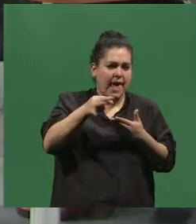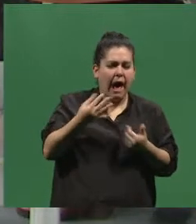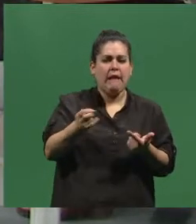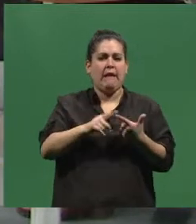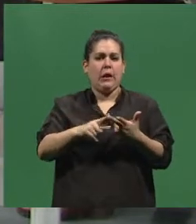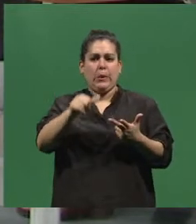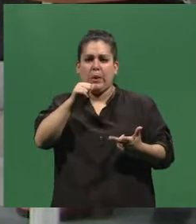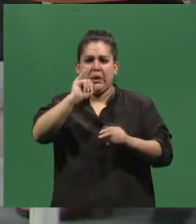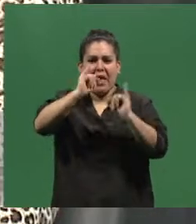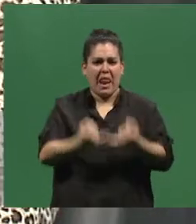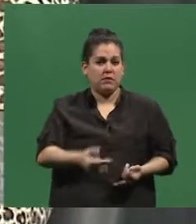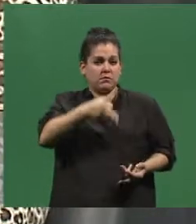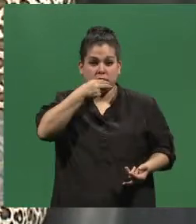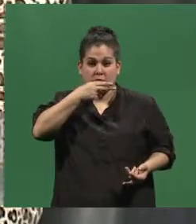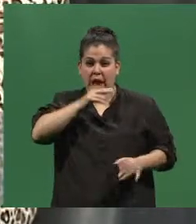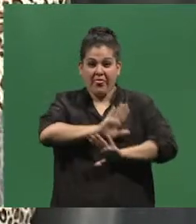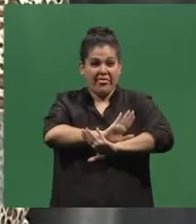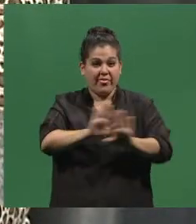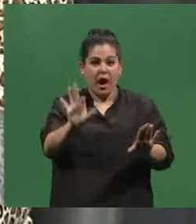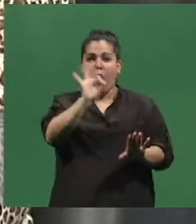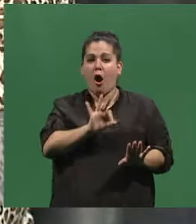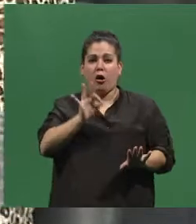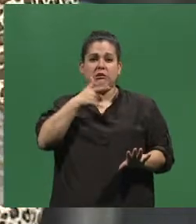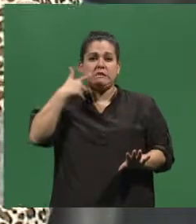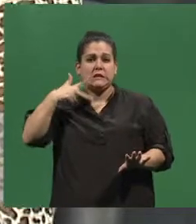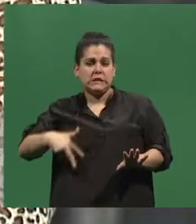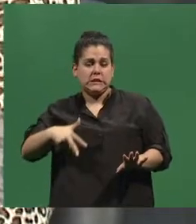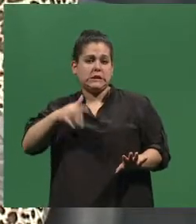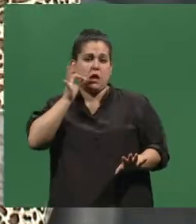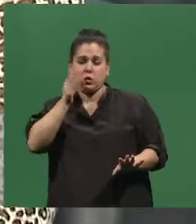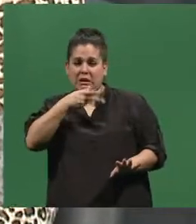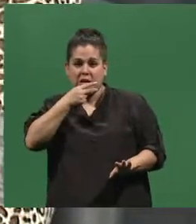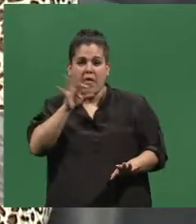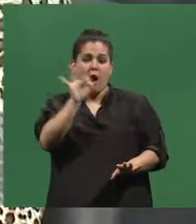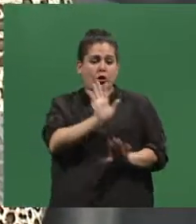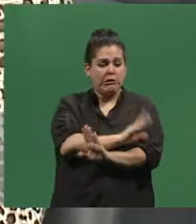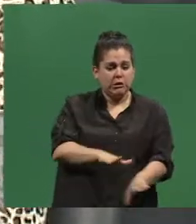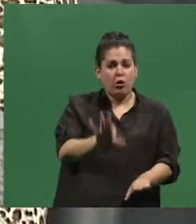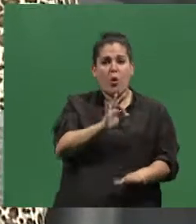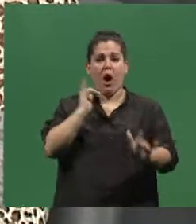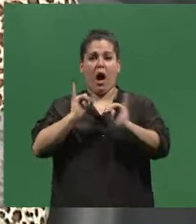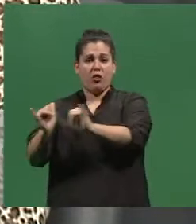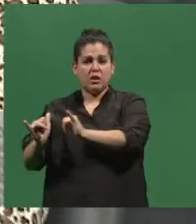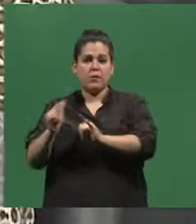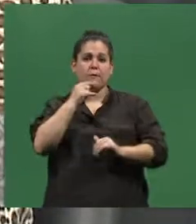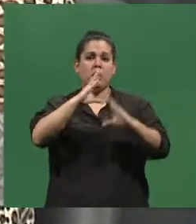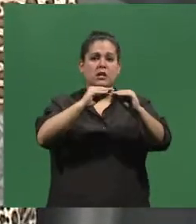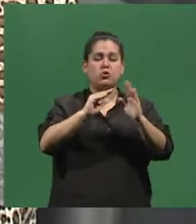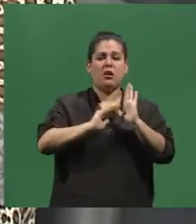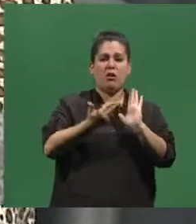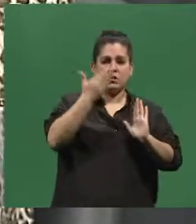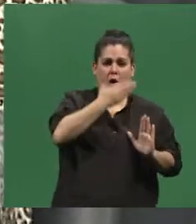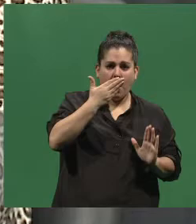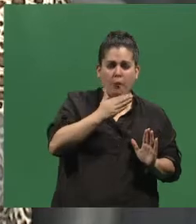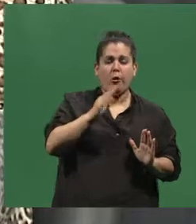las escuelas de bebidas reducidas o sin azúcar. Hoy los niños o adolescentes tienen el sándwich, jamón